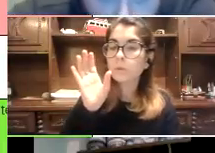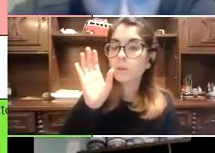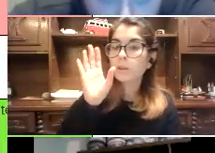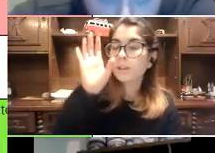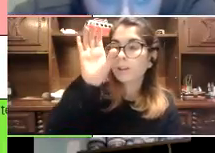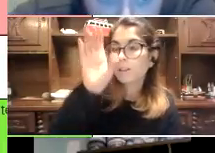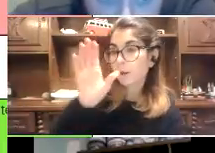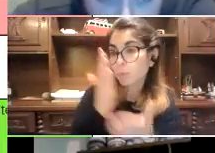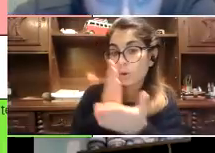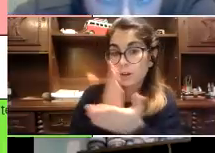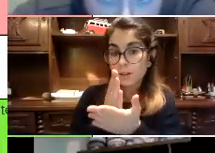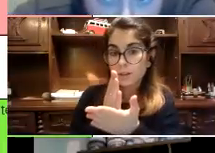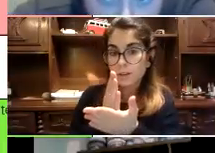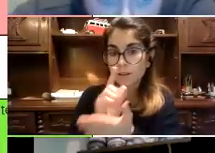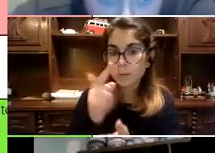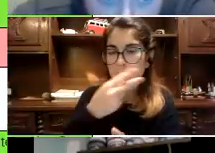las dos primeras semanas de julio.